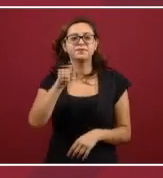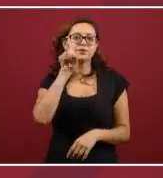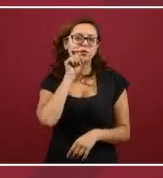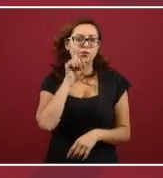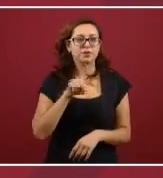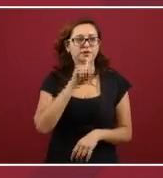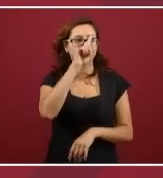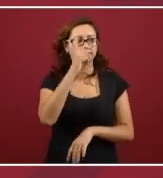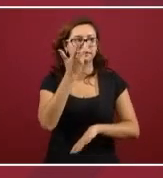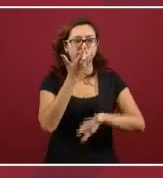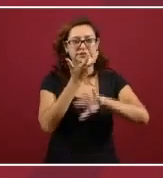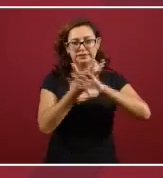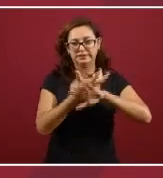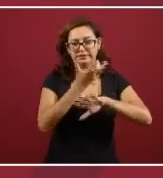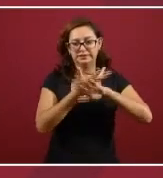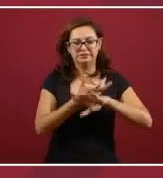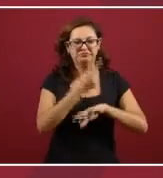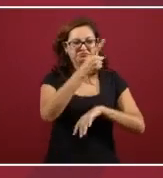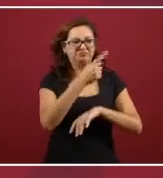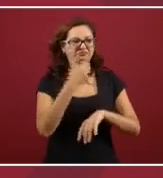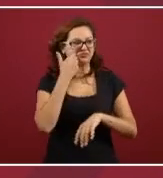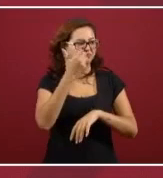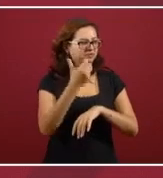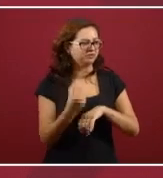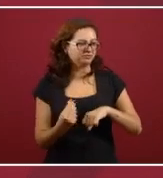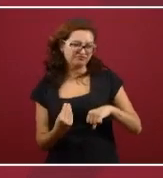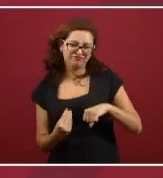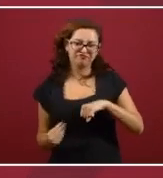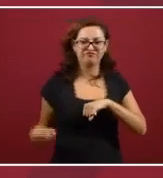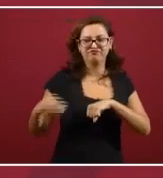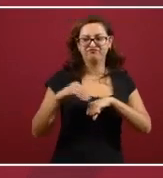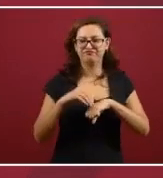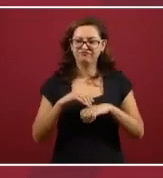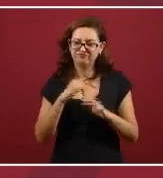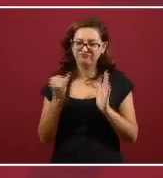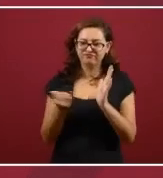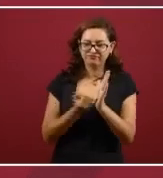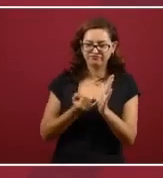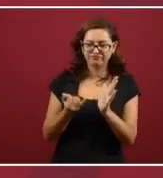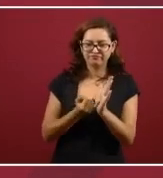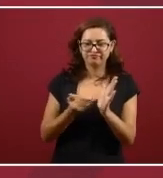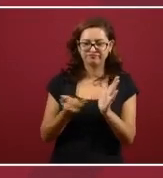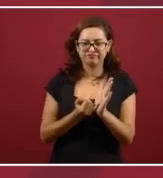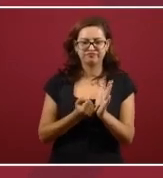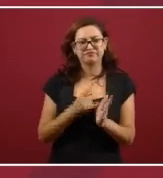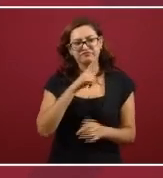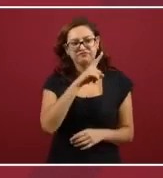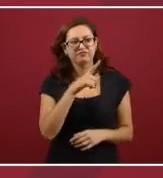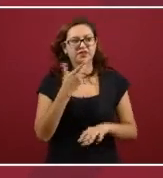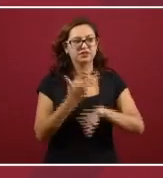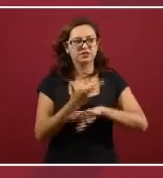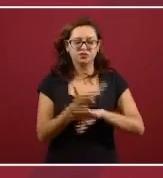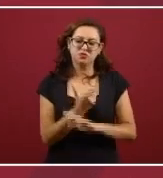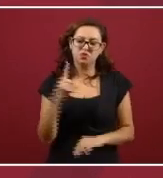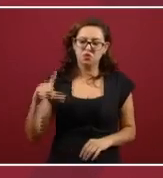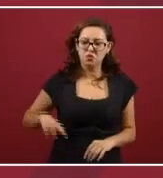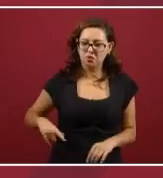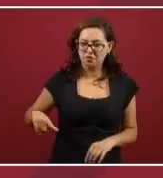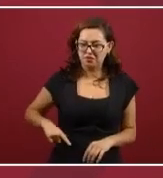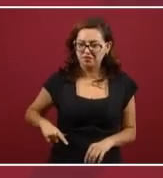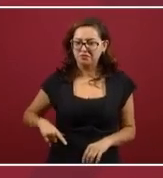las medidas que está tomando el gobierno de Estados Unidos